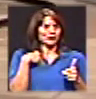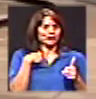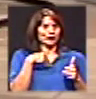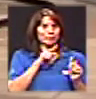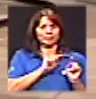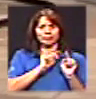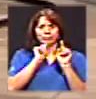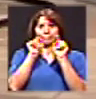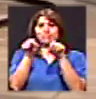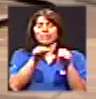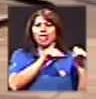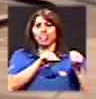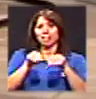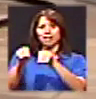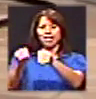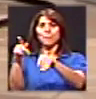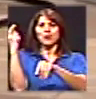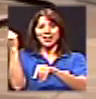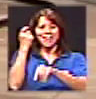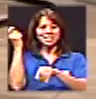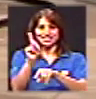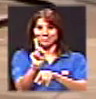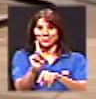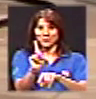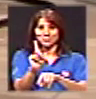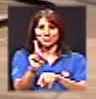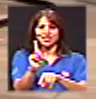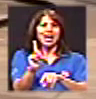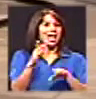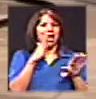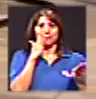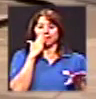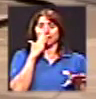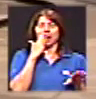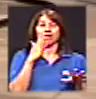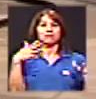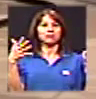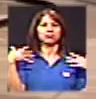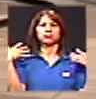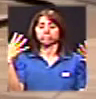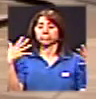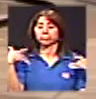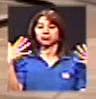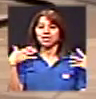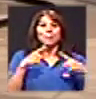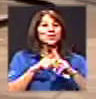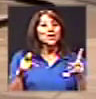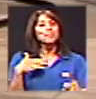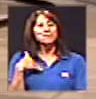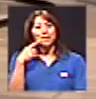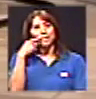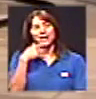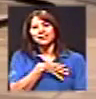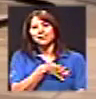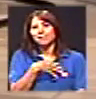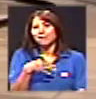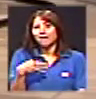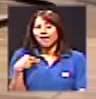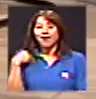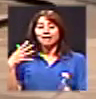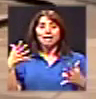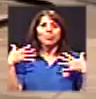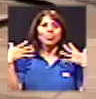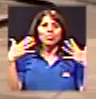irse para allá. Uh-huh. A mamá, a diferencia de papá, los calores la hoja. Uh-huh. En cambio, a papá le encanta el clima de